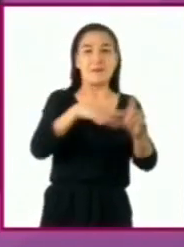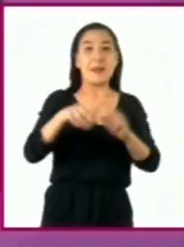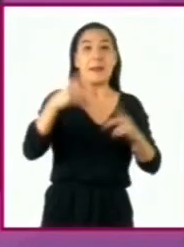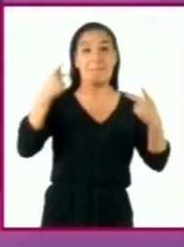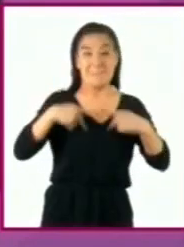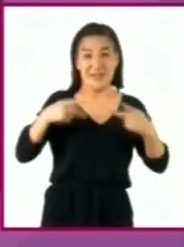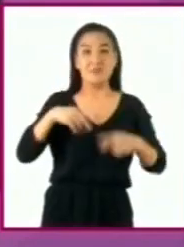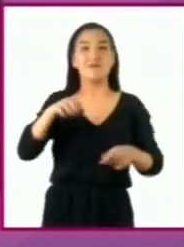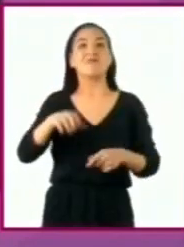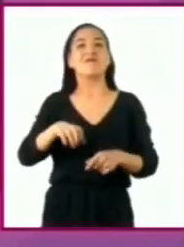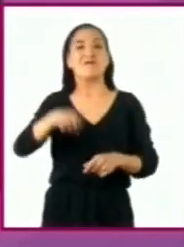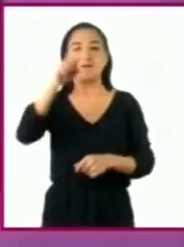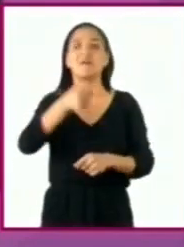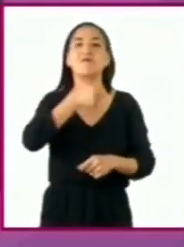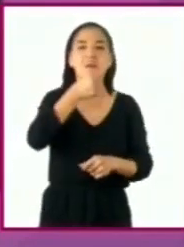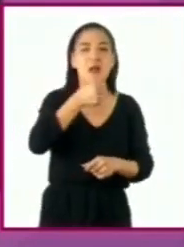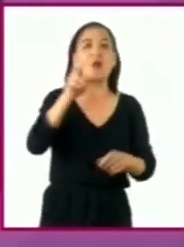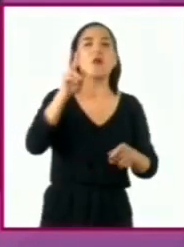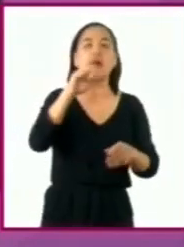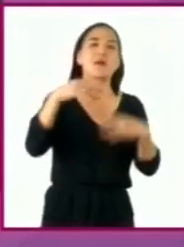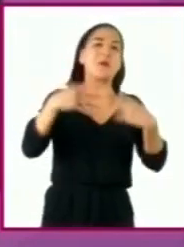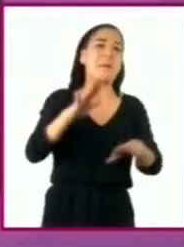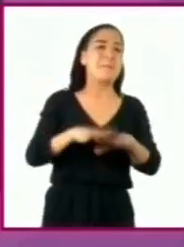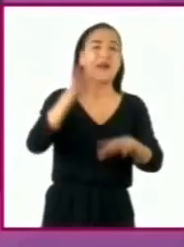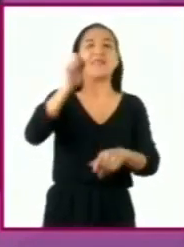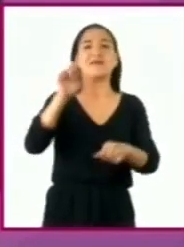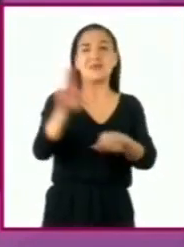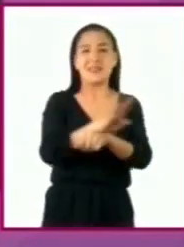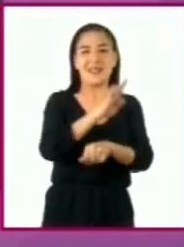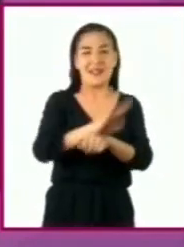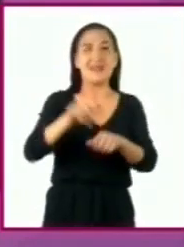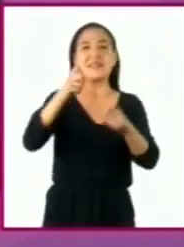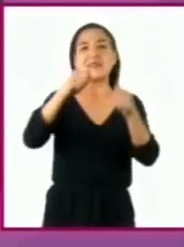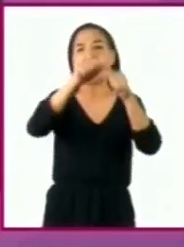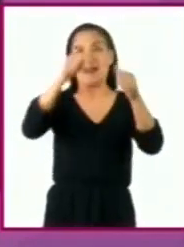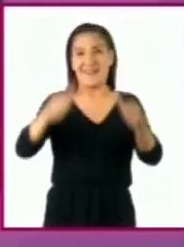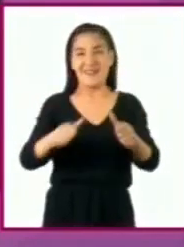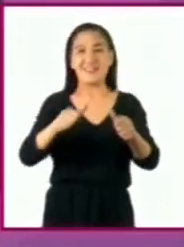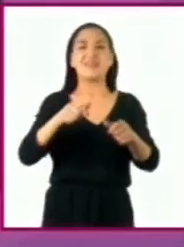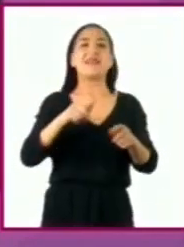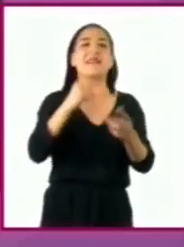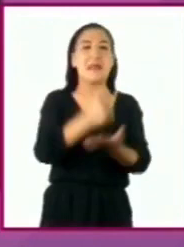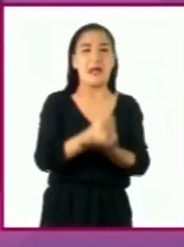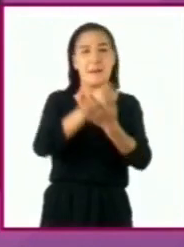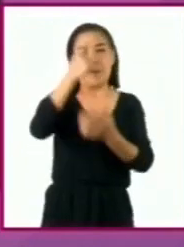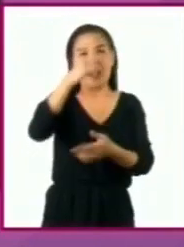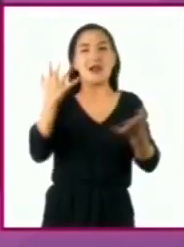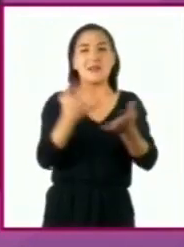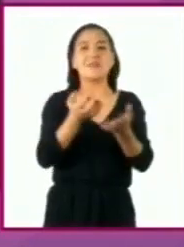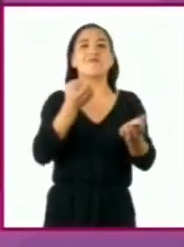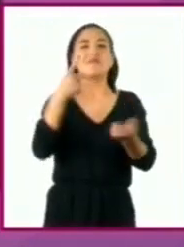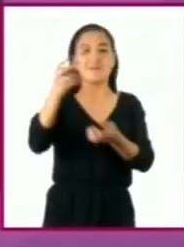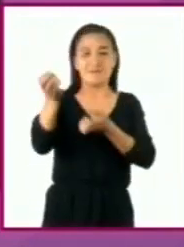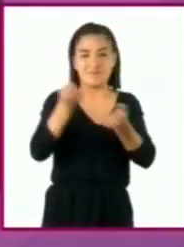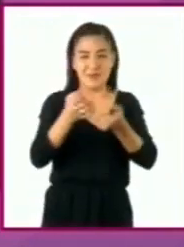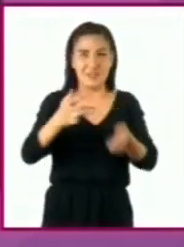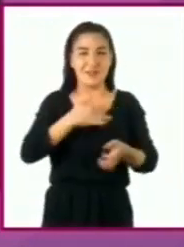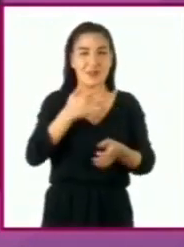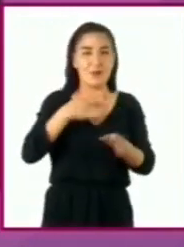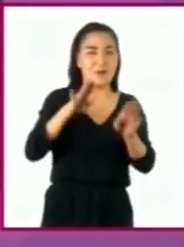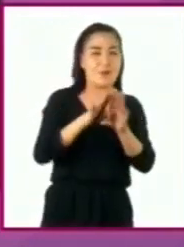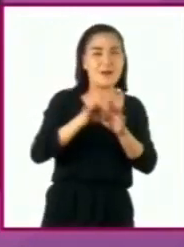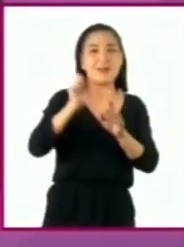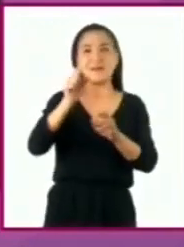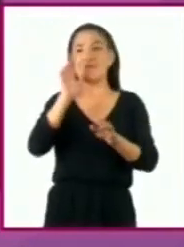obtienen múltiples beneficios por medio de la arteterapia. Mejoran la motricidad fina, alivian el dolor y